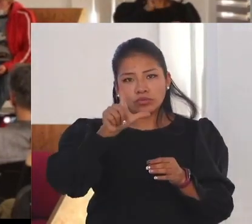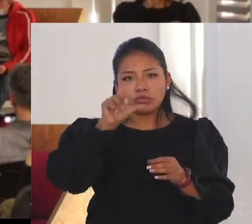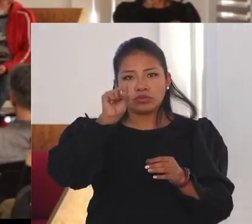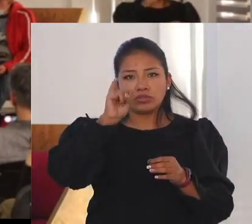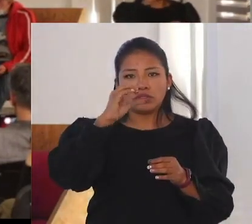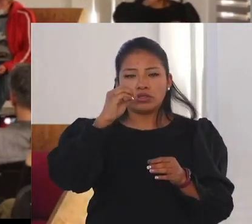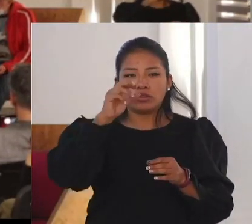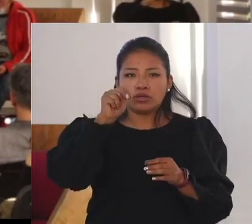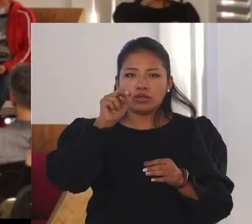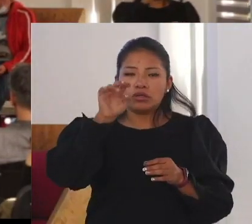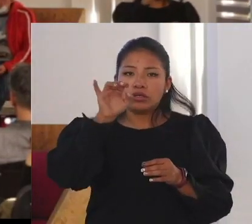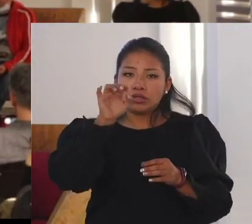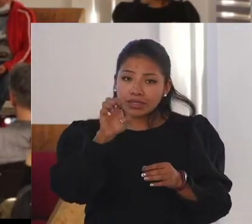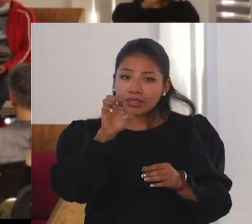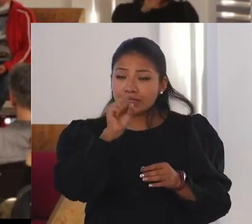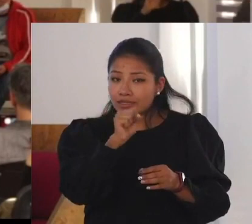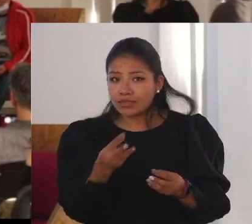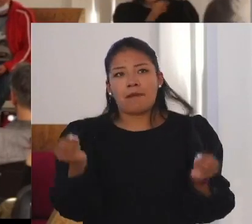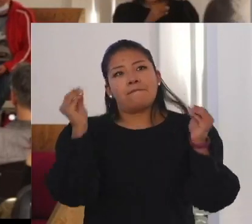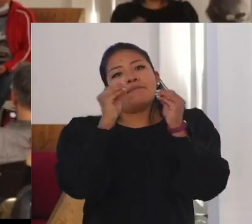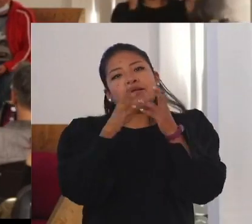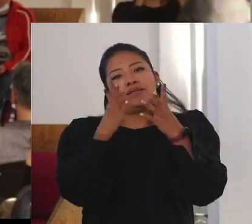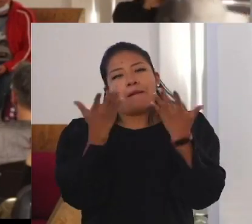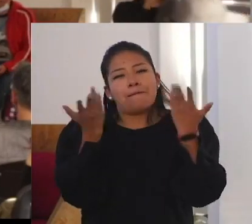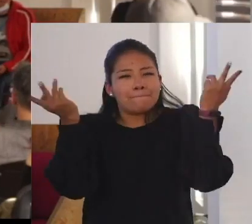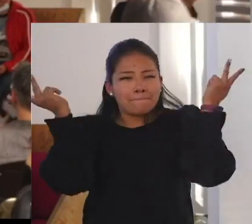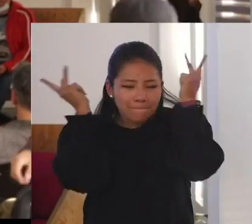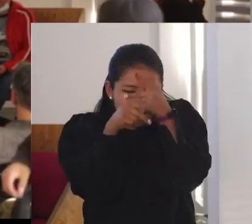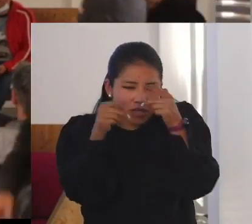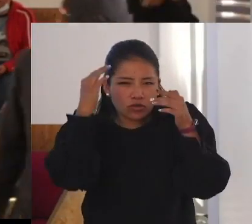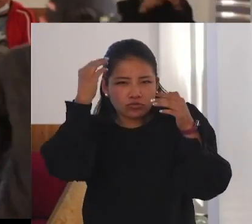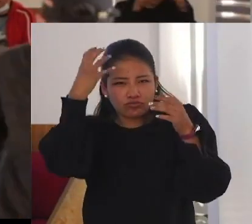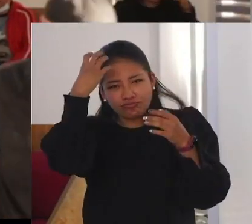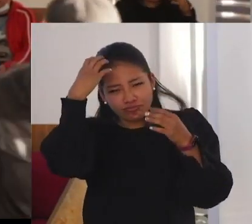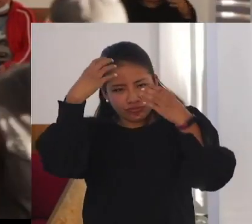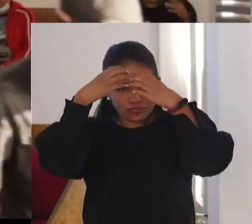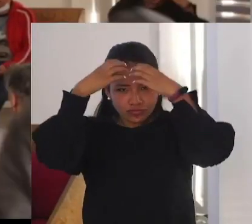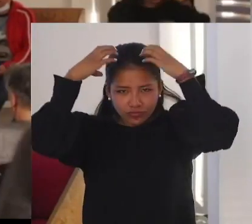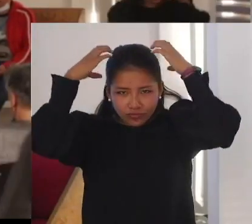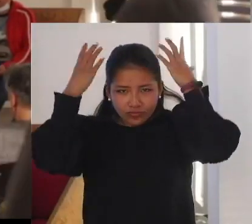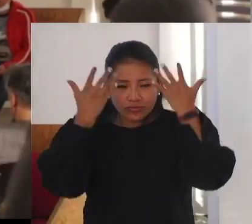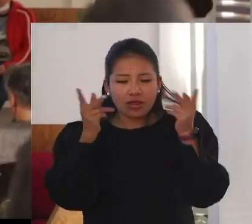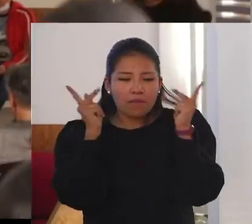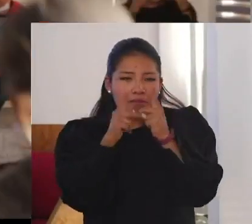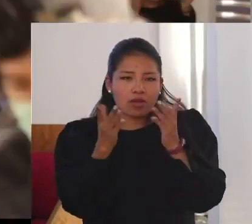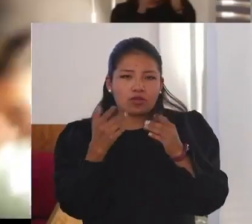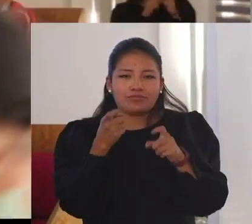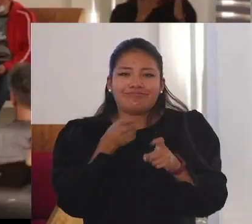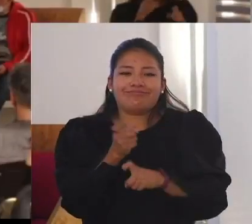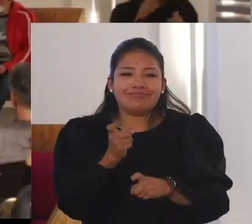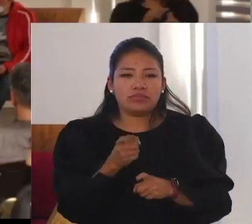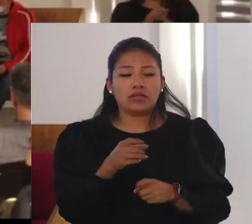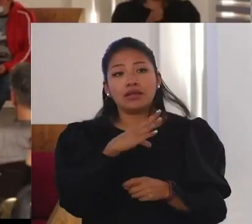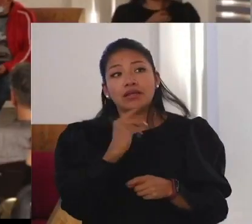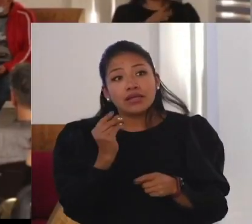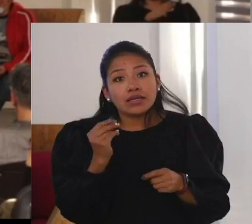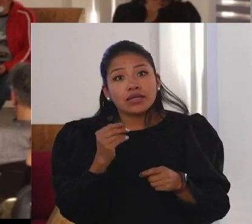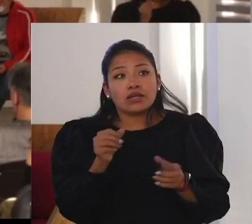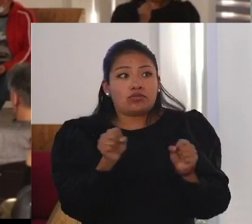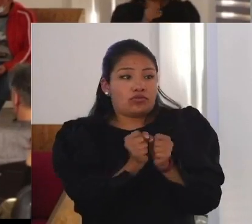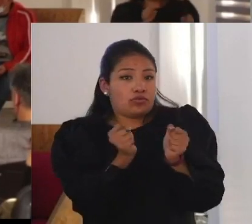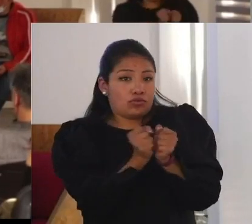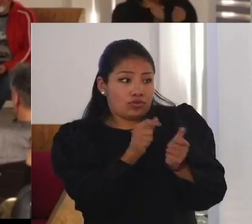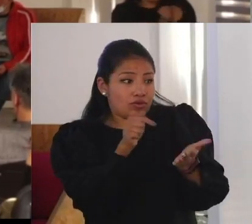Y en cuál a cualquier edad nos pasa y aún así no tenemos el apoyo de la